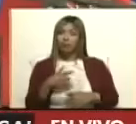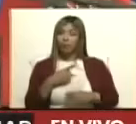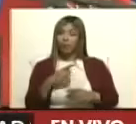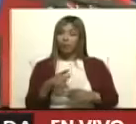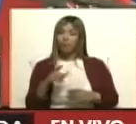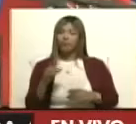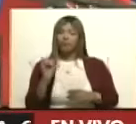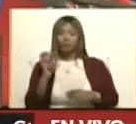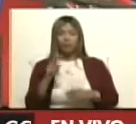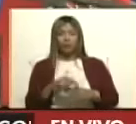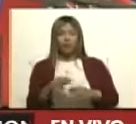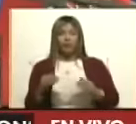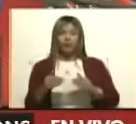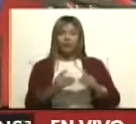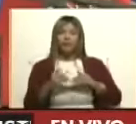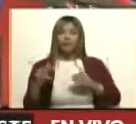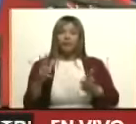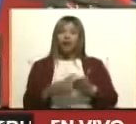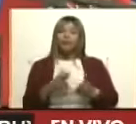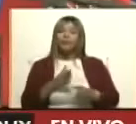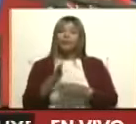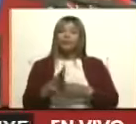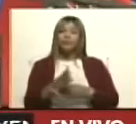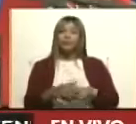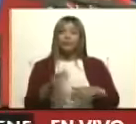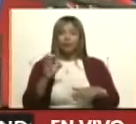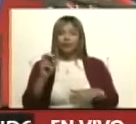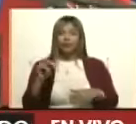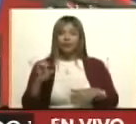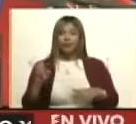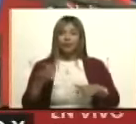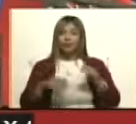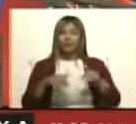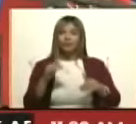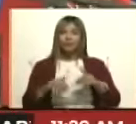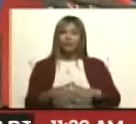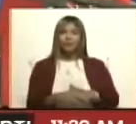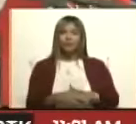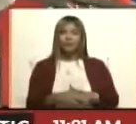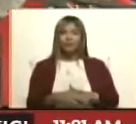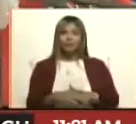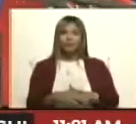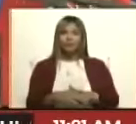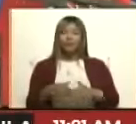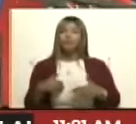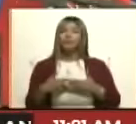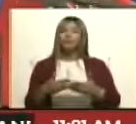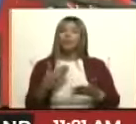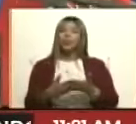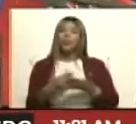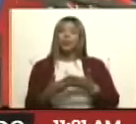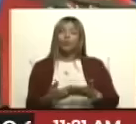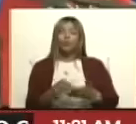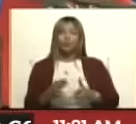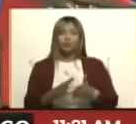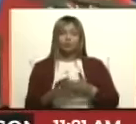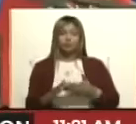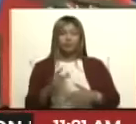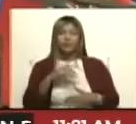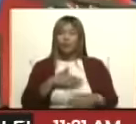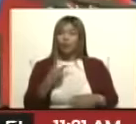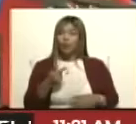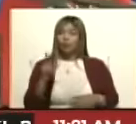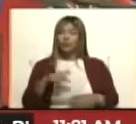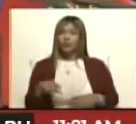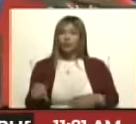unanimidad aprobó acudir al Consejo Nacional Electoral, al Poder Electoral, para llevar su propuesta de si se puede